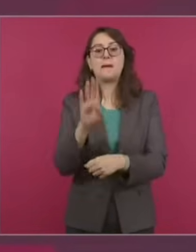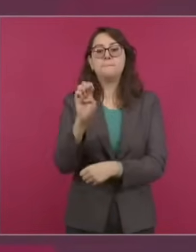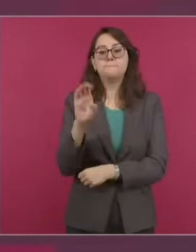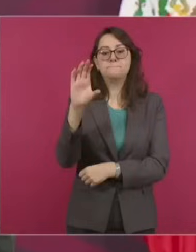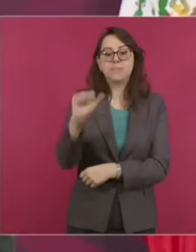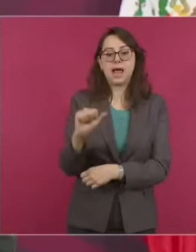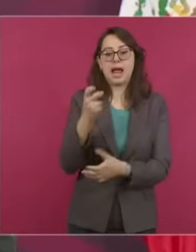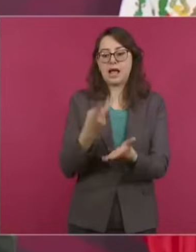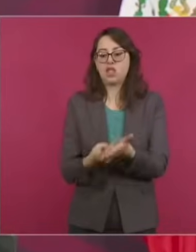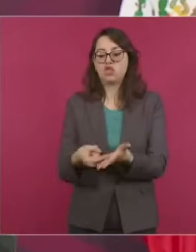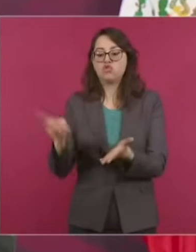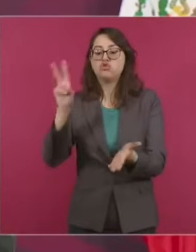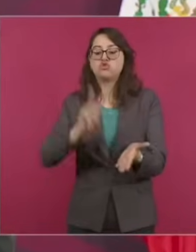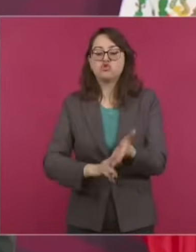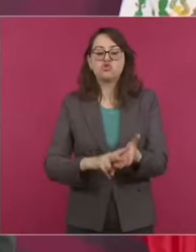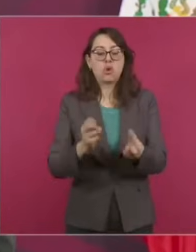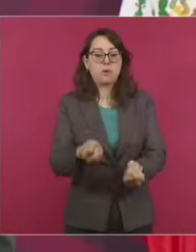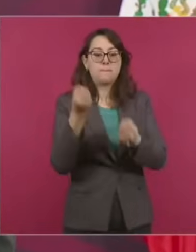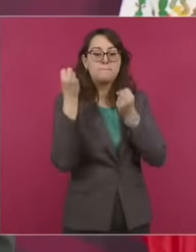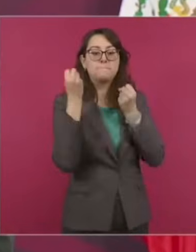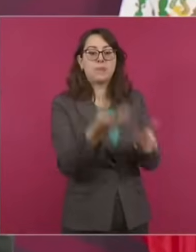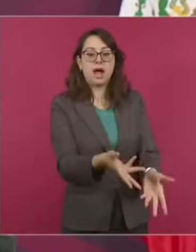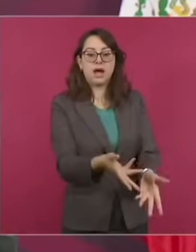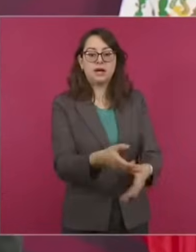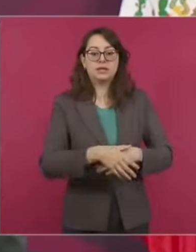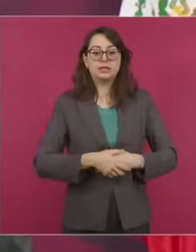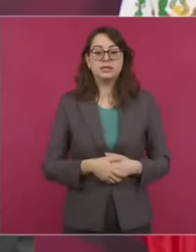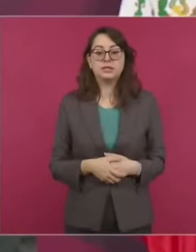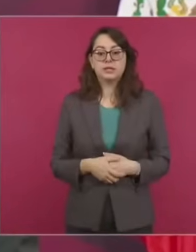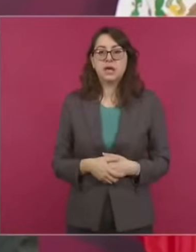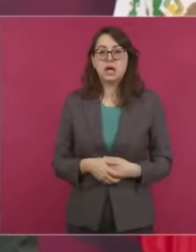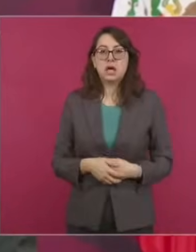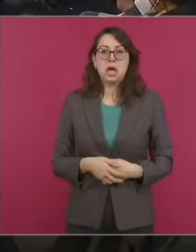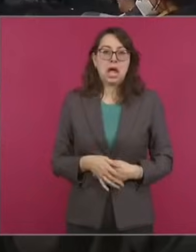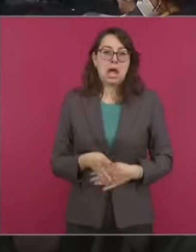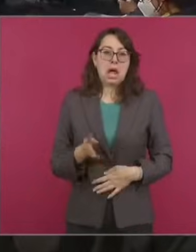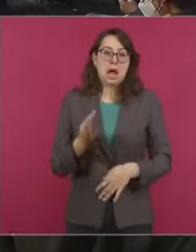de lo que se entrega actualmente. Se están entregando como